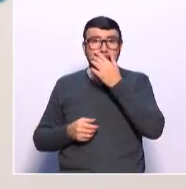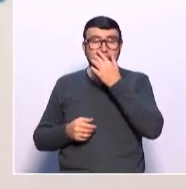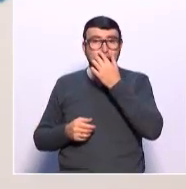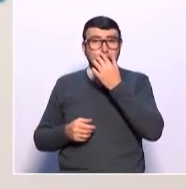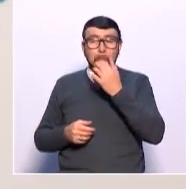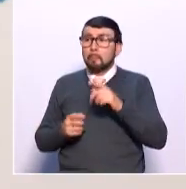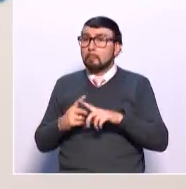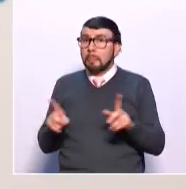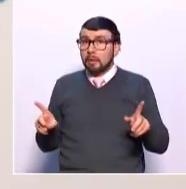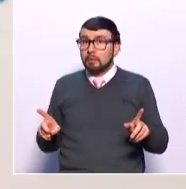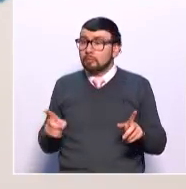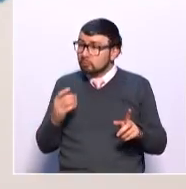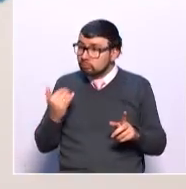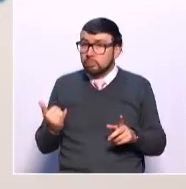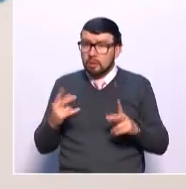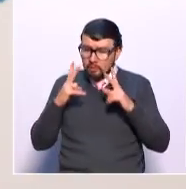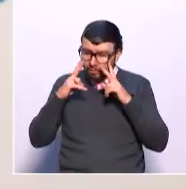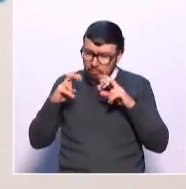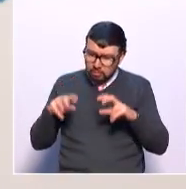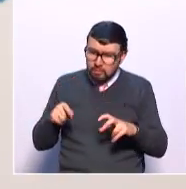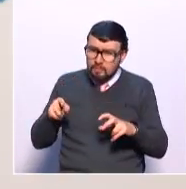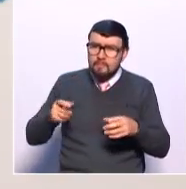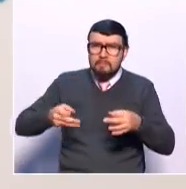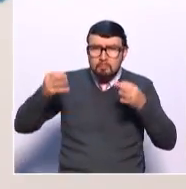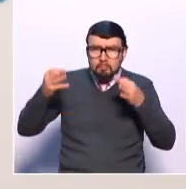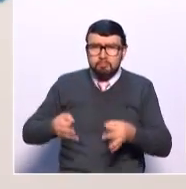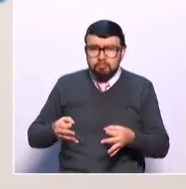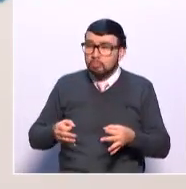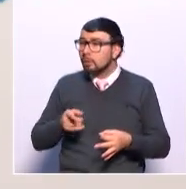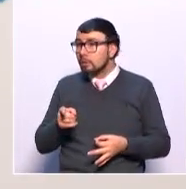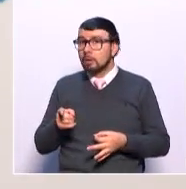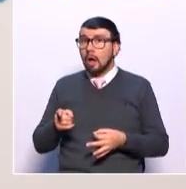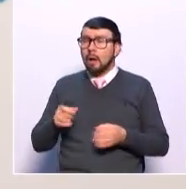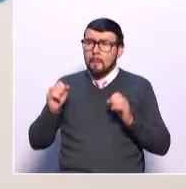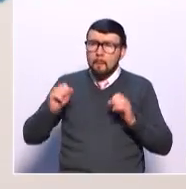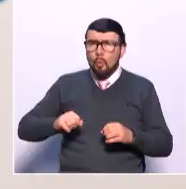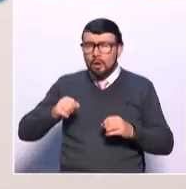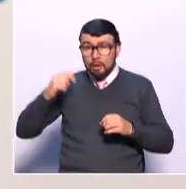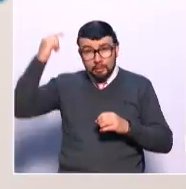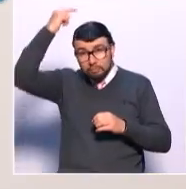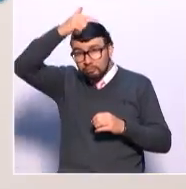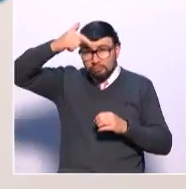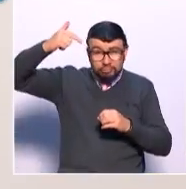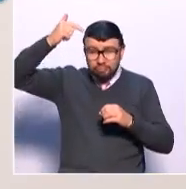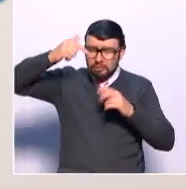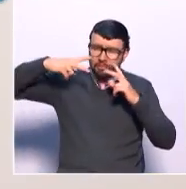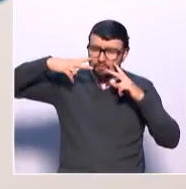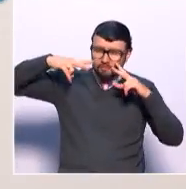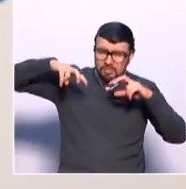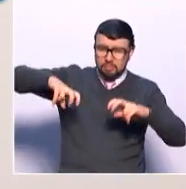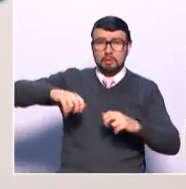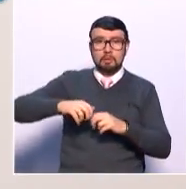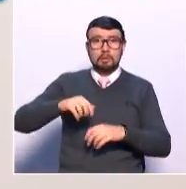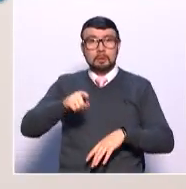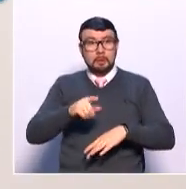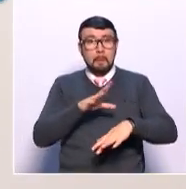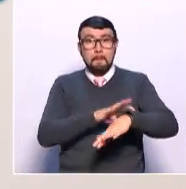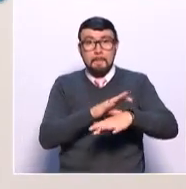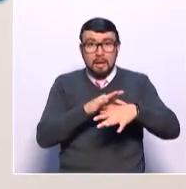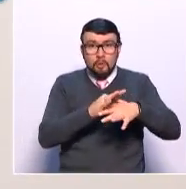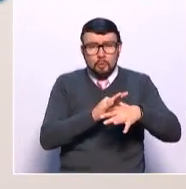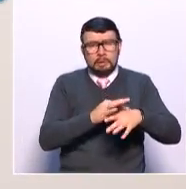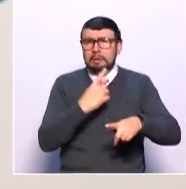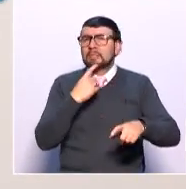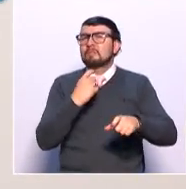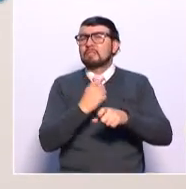hay que hacer el diagnóstico y el diagnóstico es poder uno ver la lesión sabe que la dermatología es bien difícil porque existe un